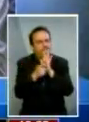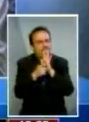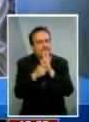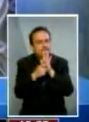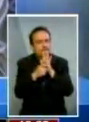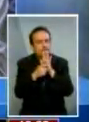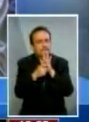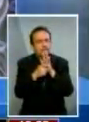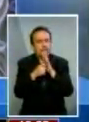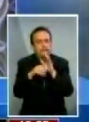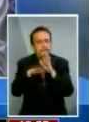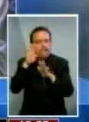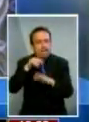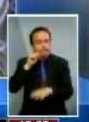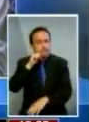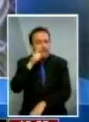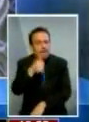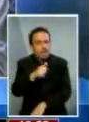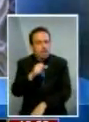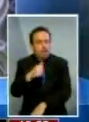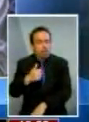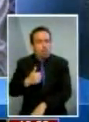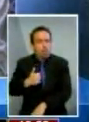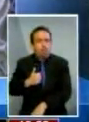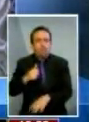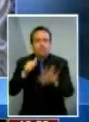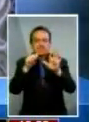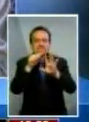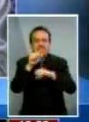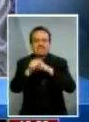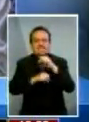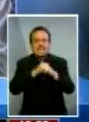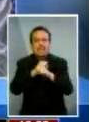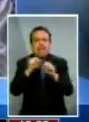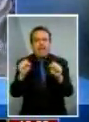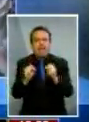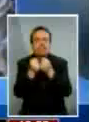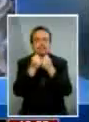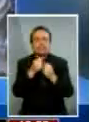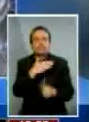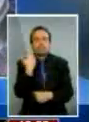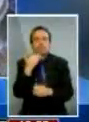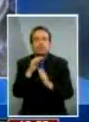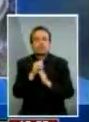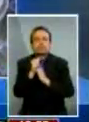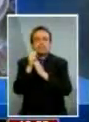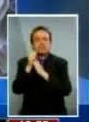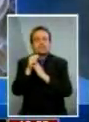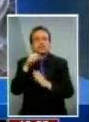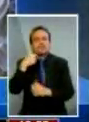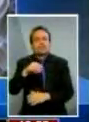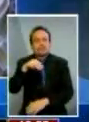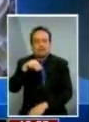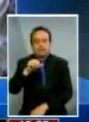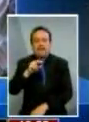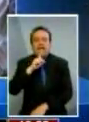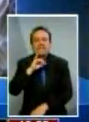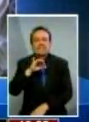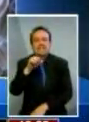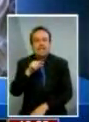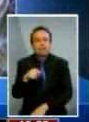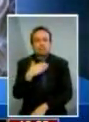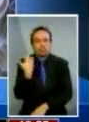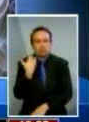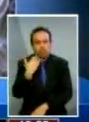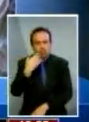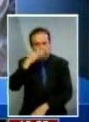está recrudeciendo. Mañana se cumple 6 años de la muerte de Matías Catrileo, un comunero mapuche que